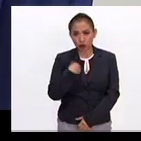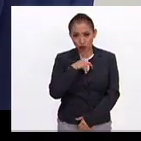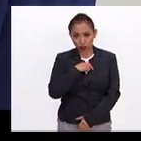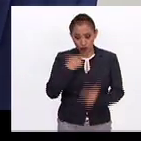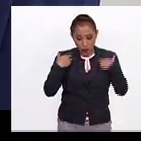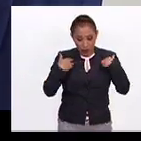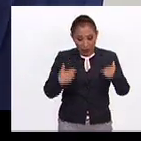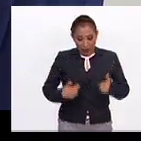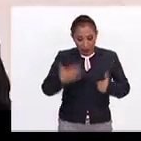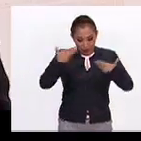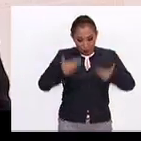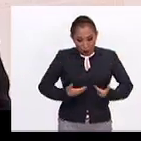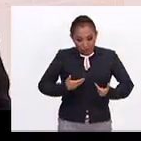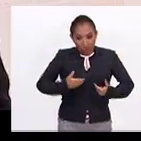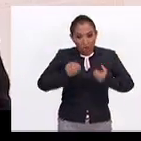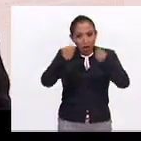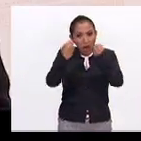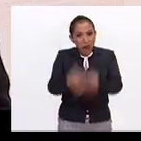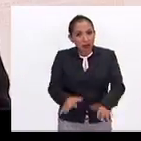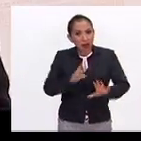de humanidad?